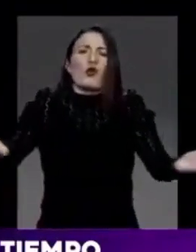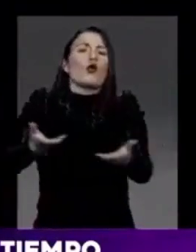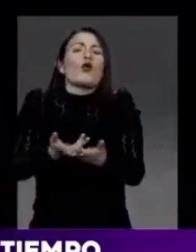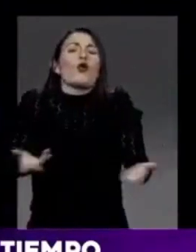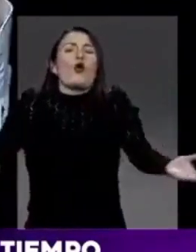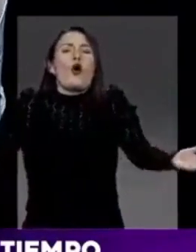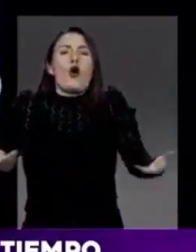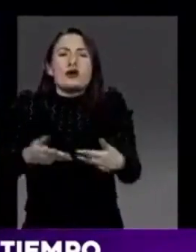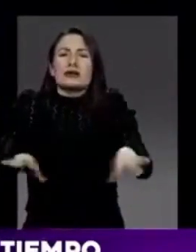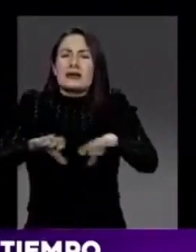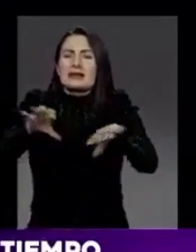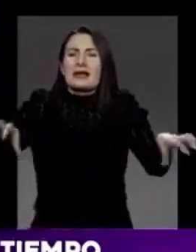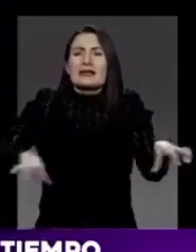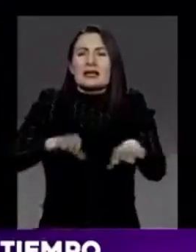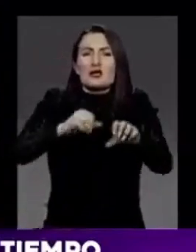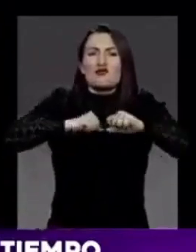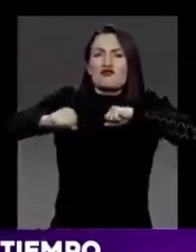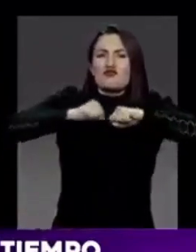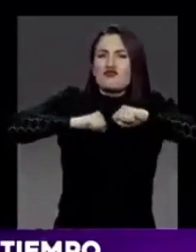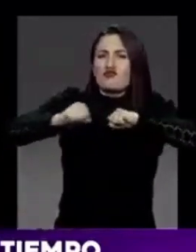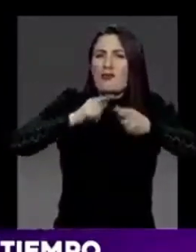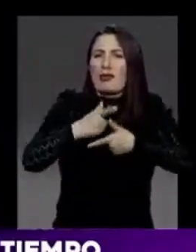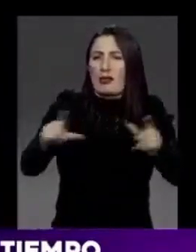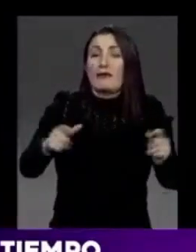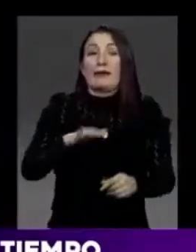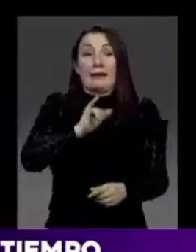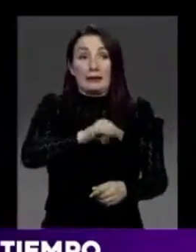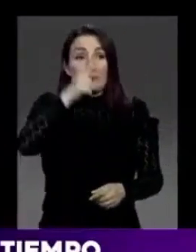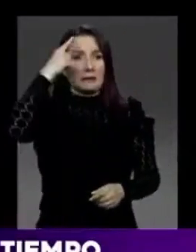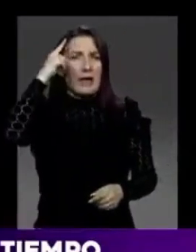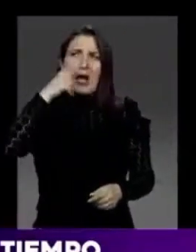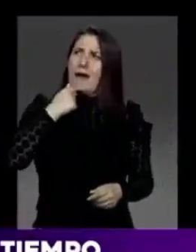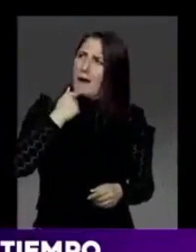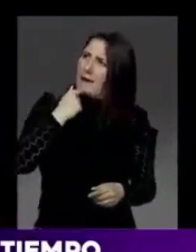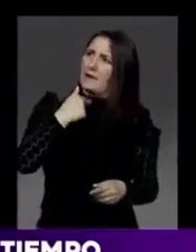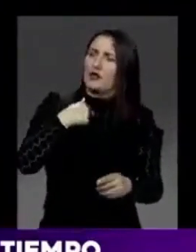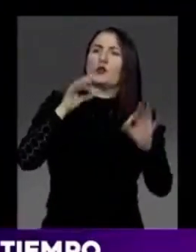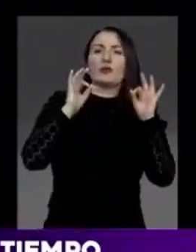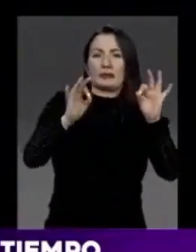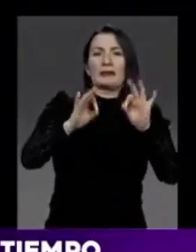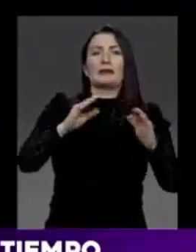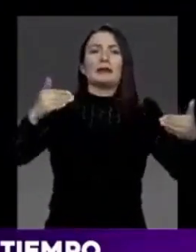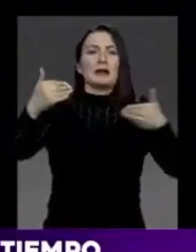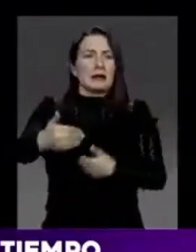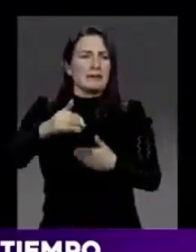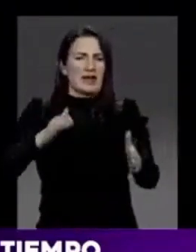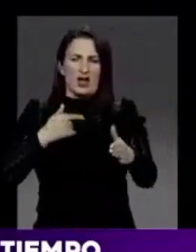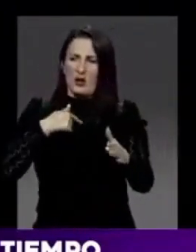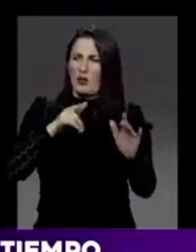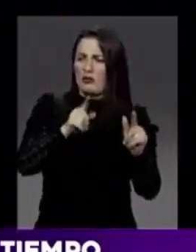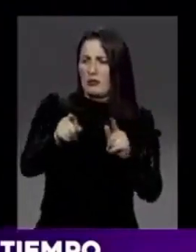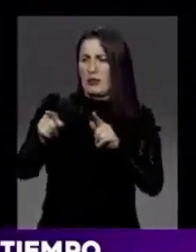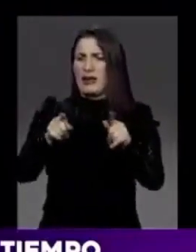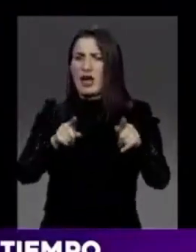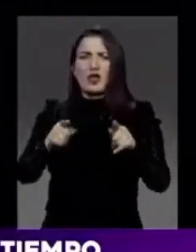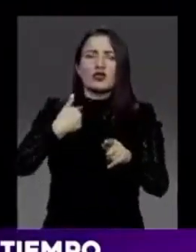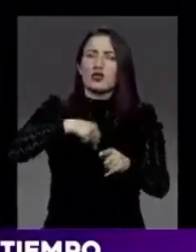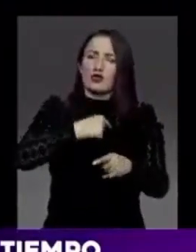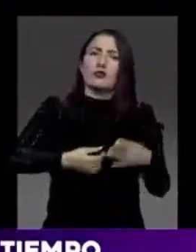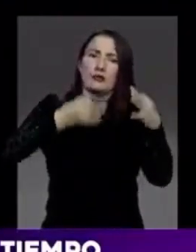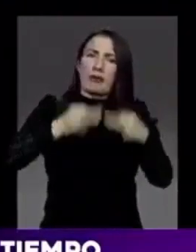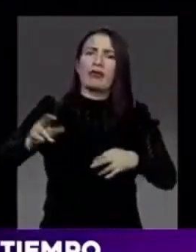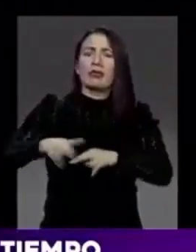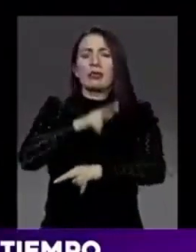que tengamos ese ímpetu con libertad sucesión y especializarse empieza a limitar empieza a estatizar algo que debe ser